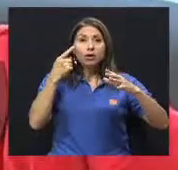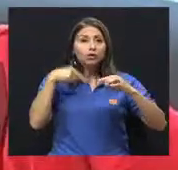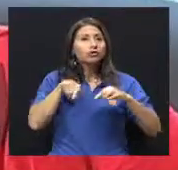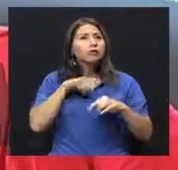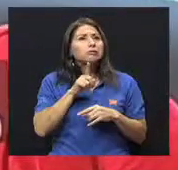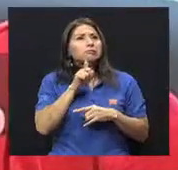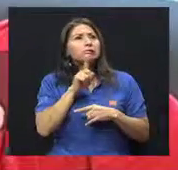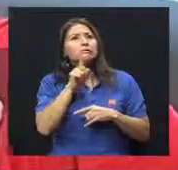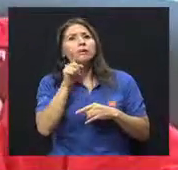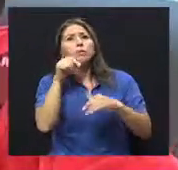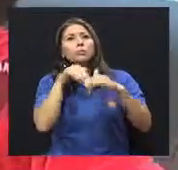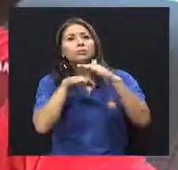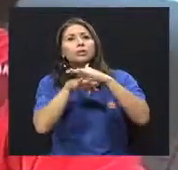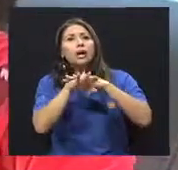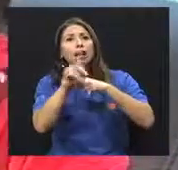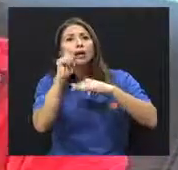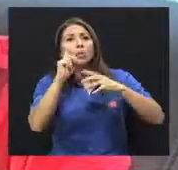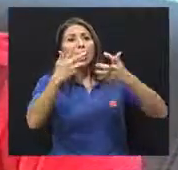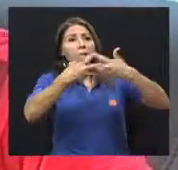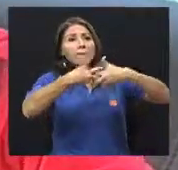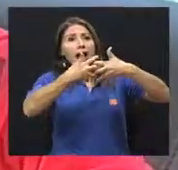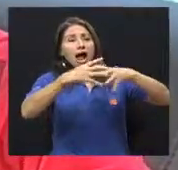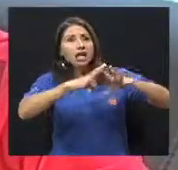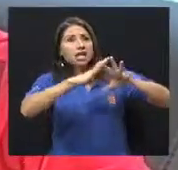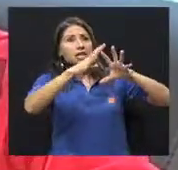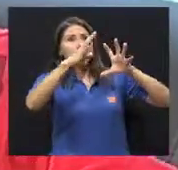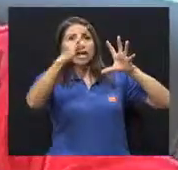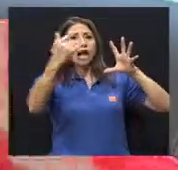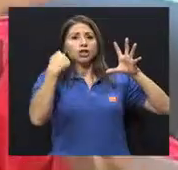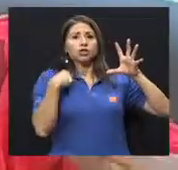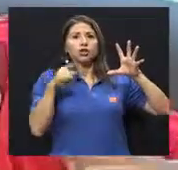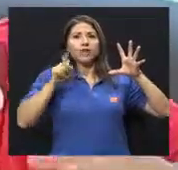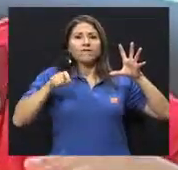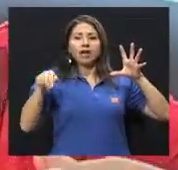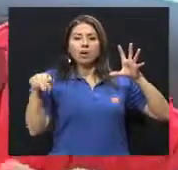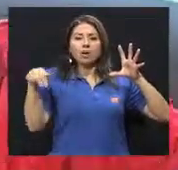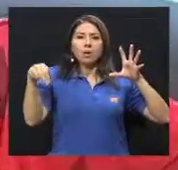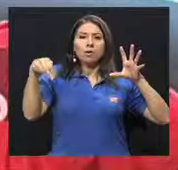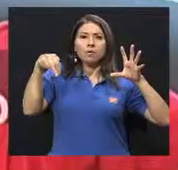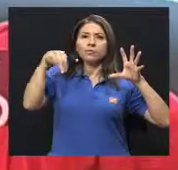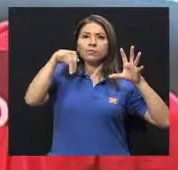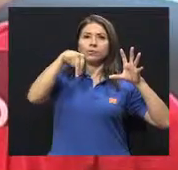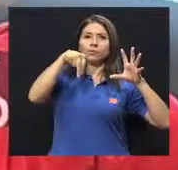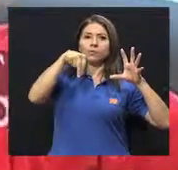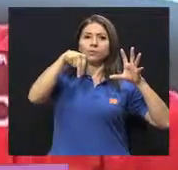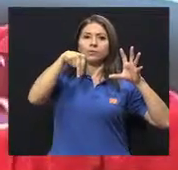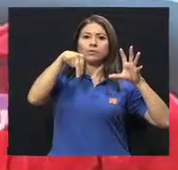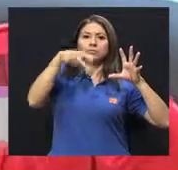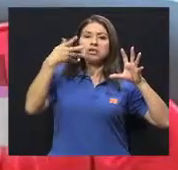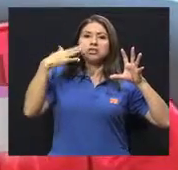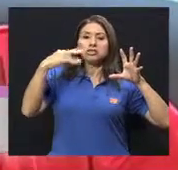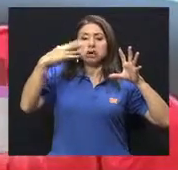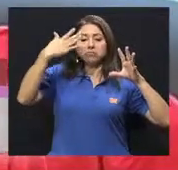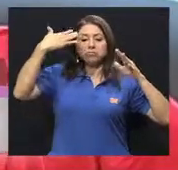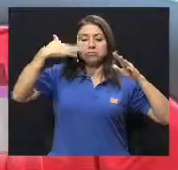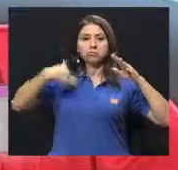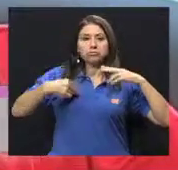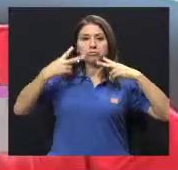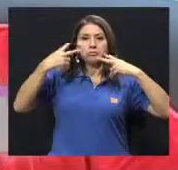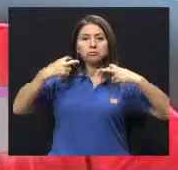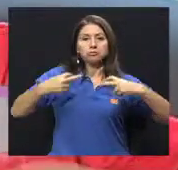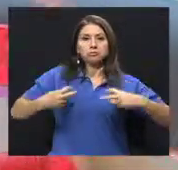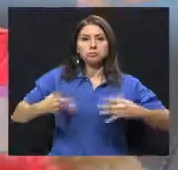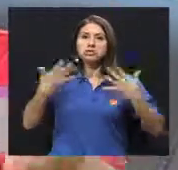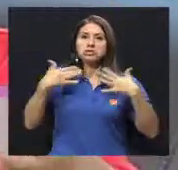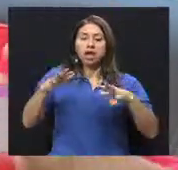bien grande, entonces me tenía que parar de lado y me pusieron unos rayos aquí X y ya me